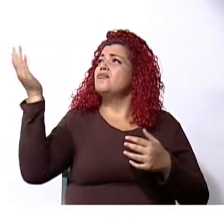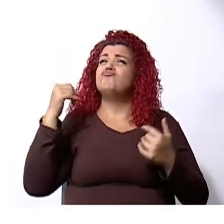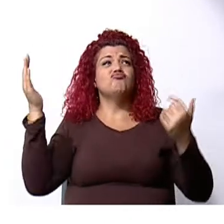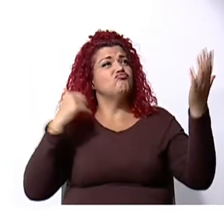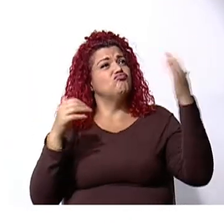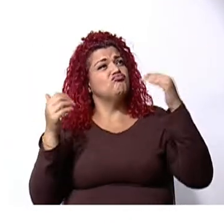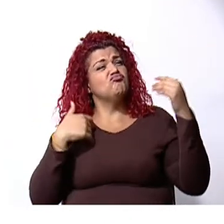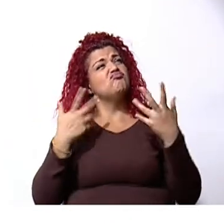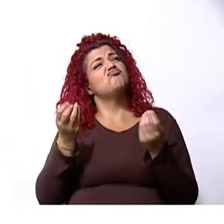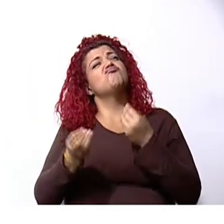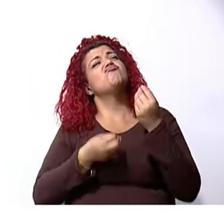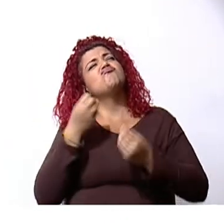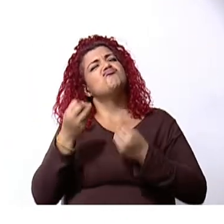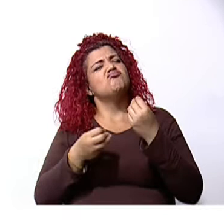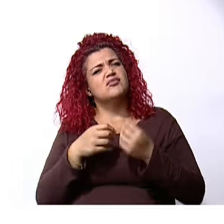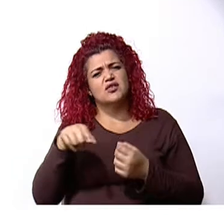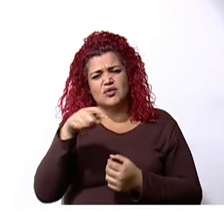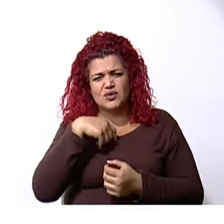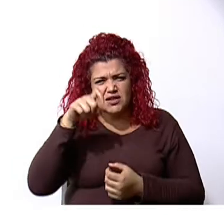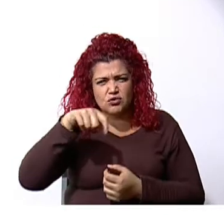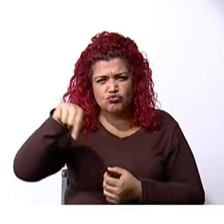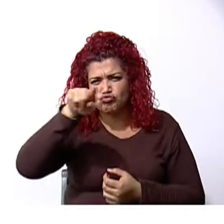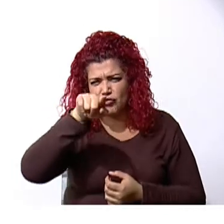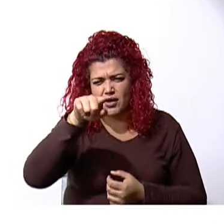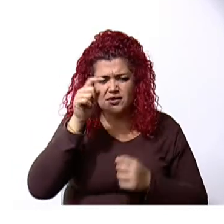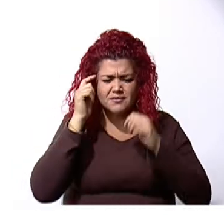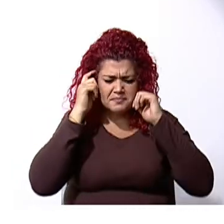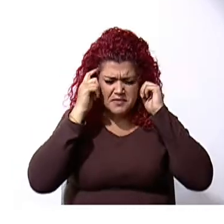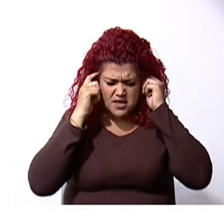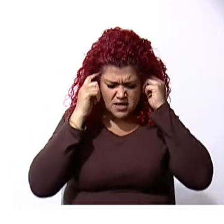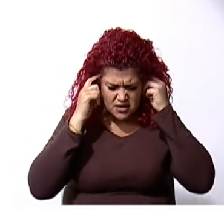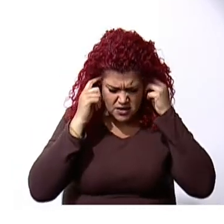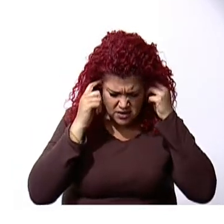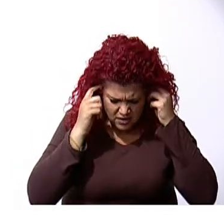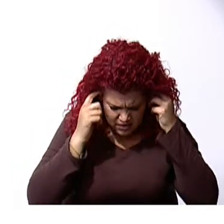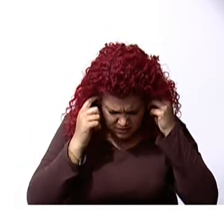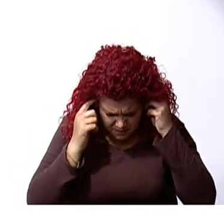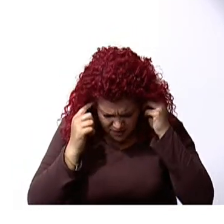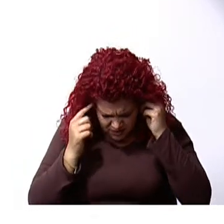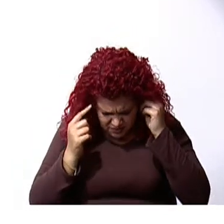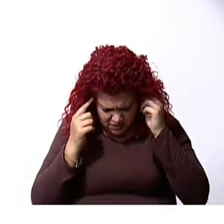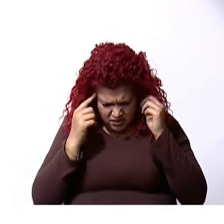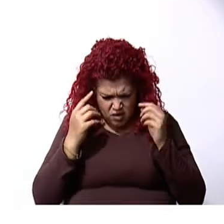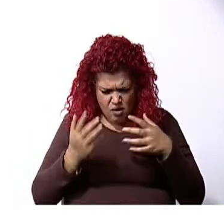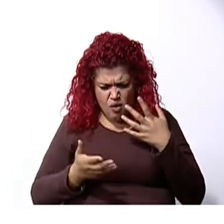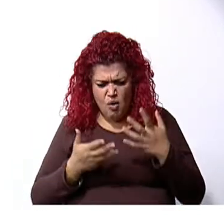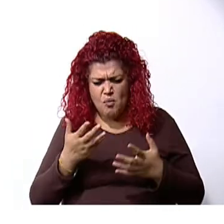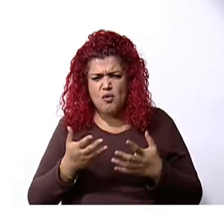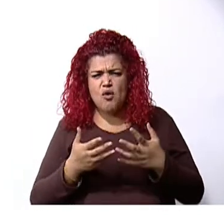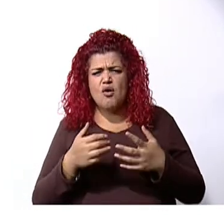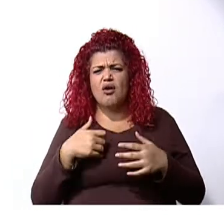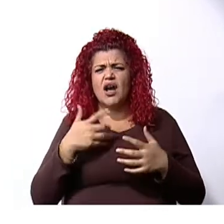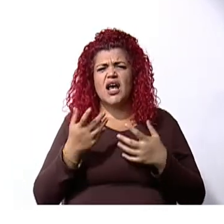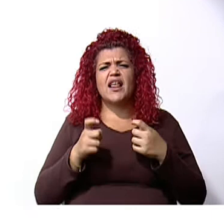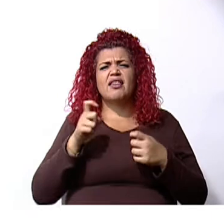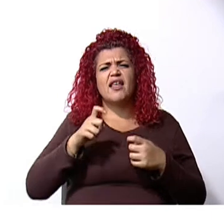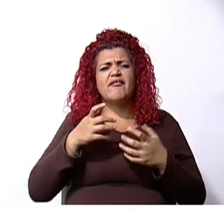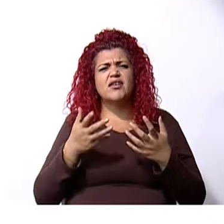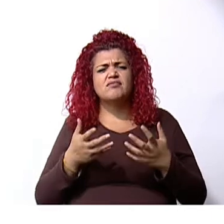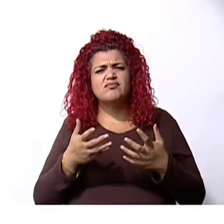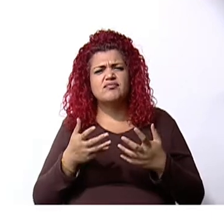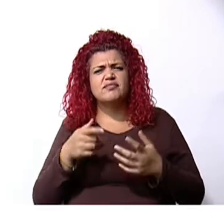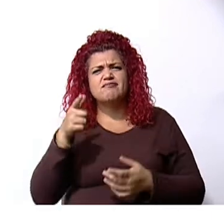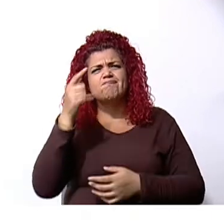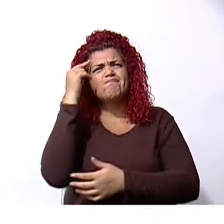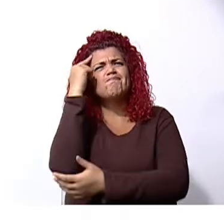hacer? Necesito que piensen, que utilicen su cálculo mental para ver qué debemos de hacer. ¿Qué se